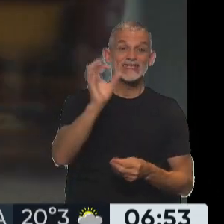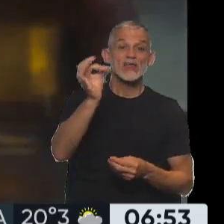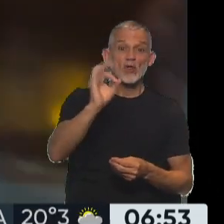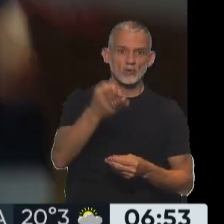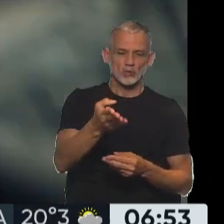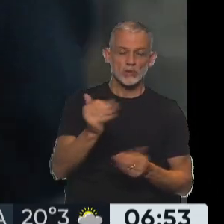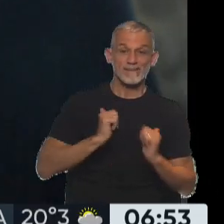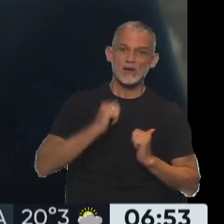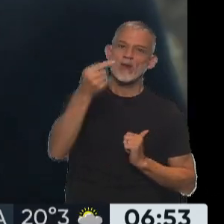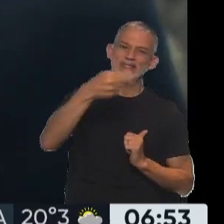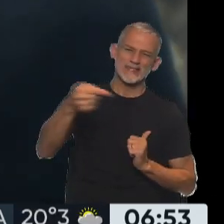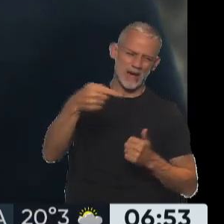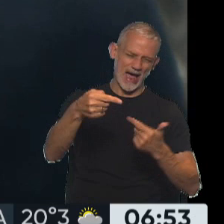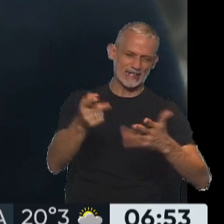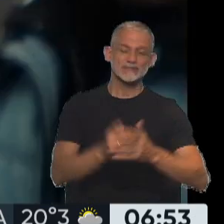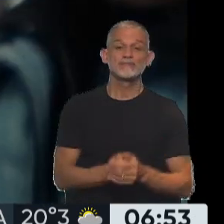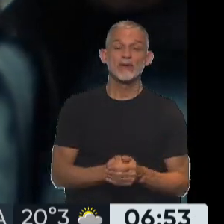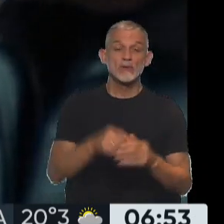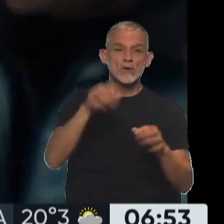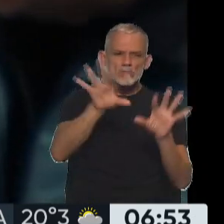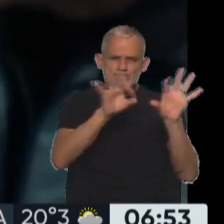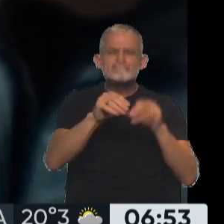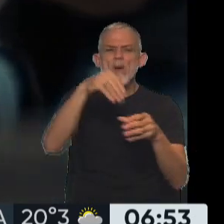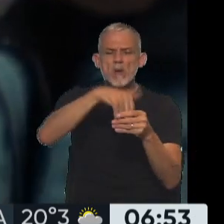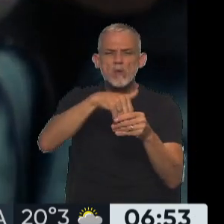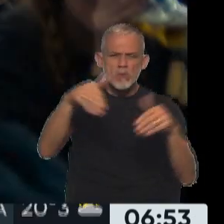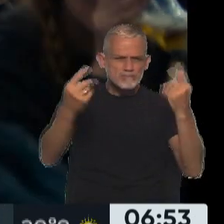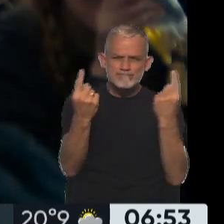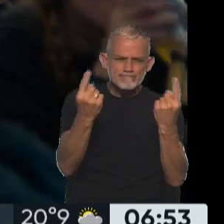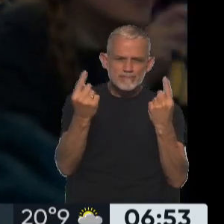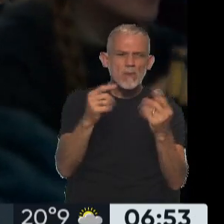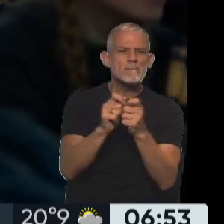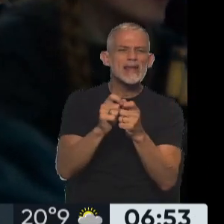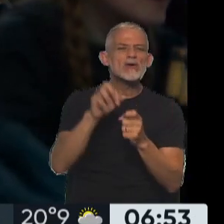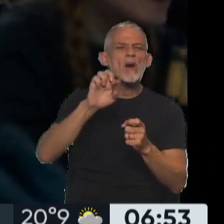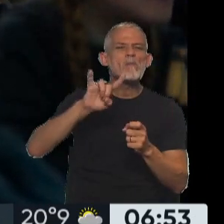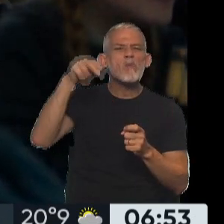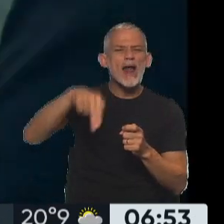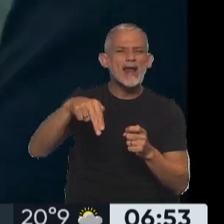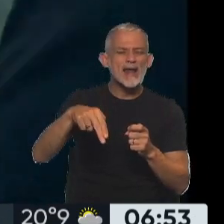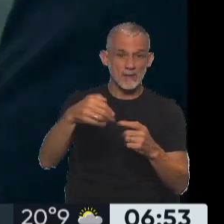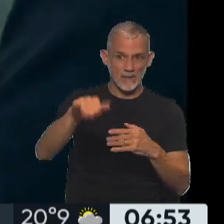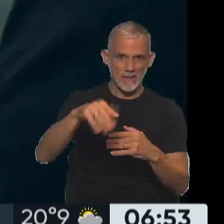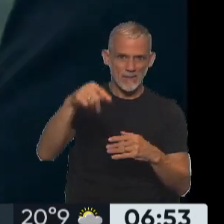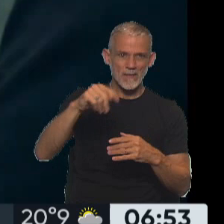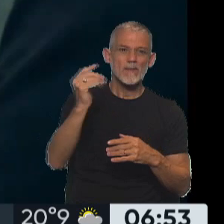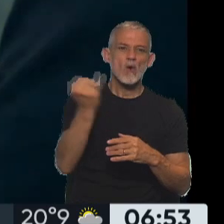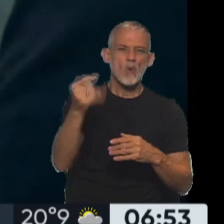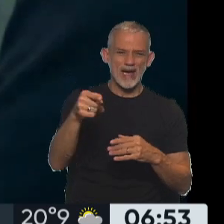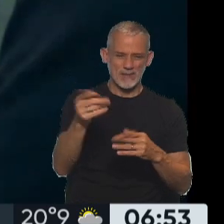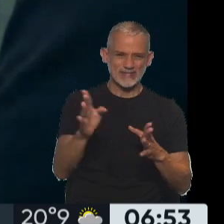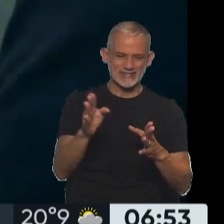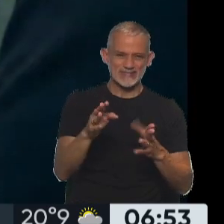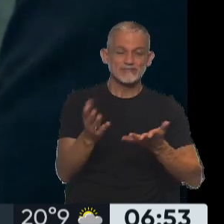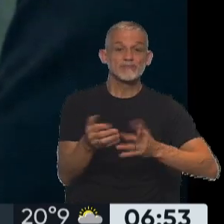va a haber que esperar unas semanas fue la más votada compitiendo contra la película puan que estrena este mismo jueves y que